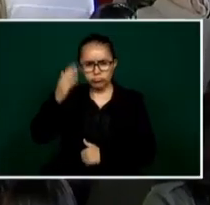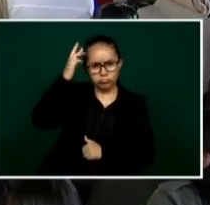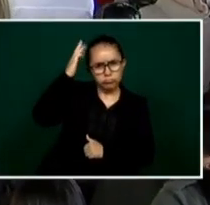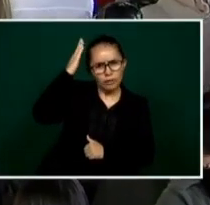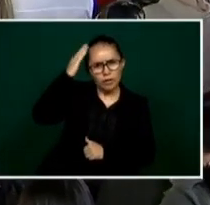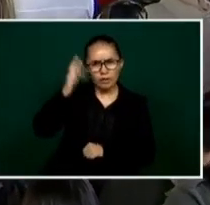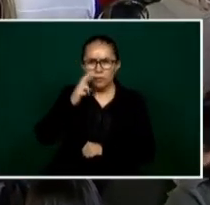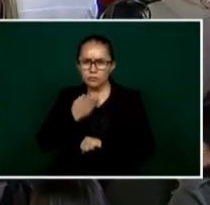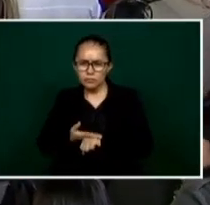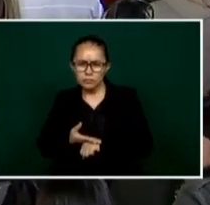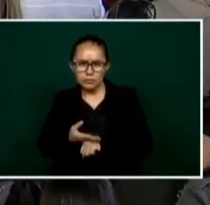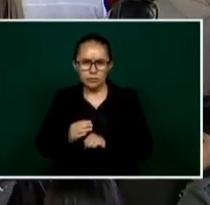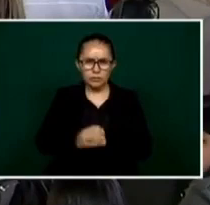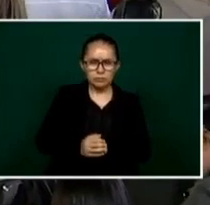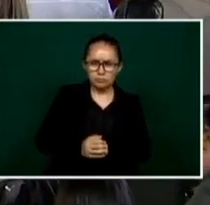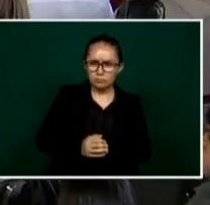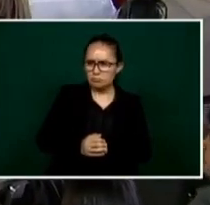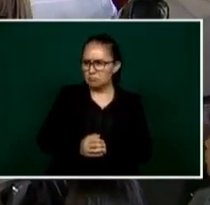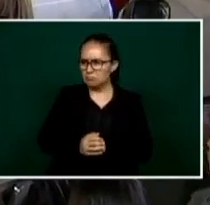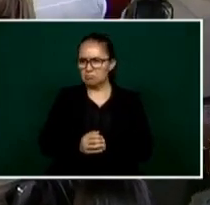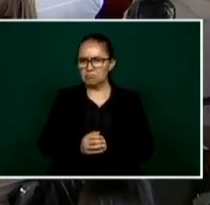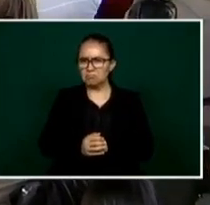actúa con independencia